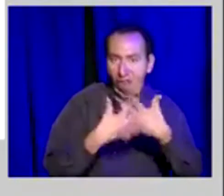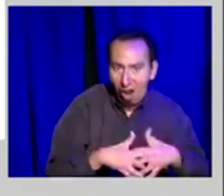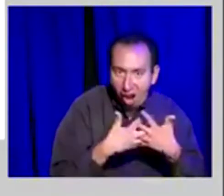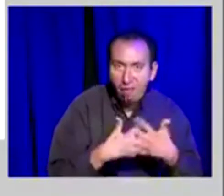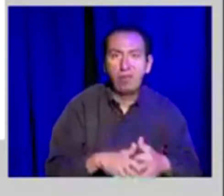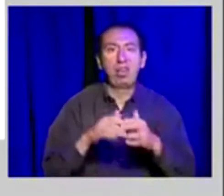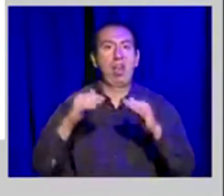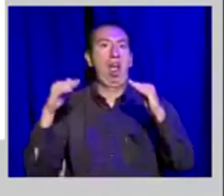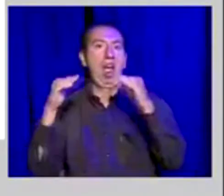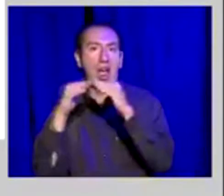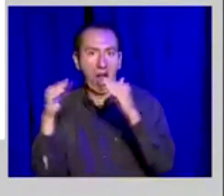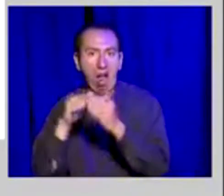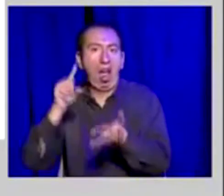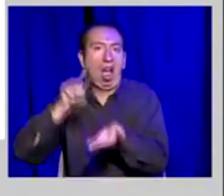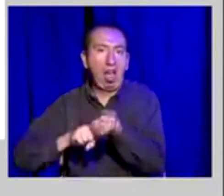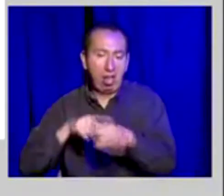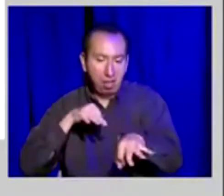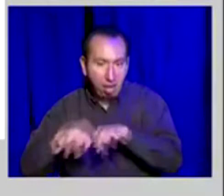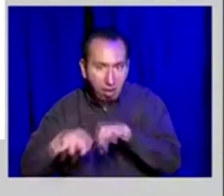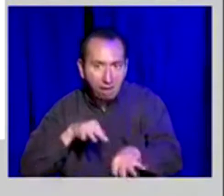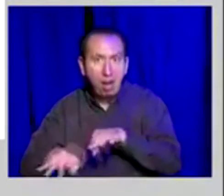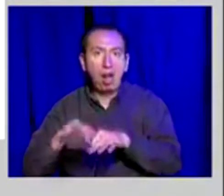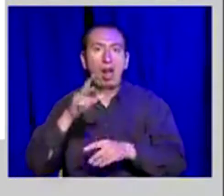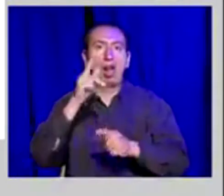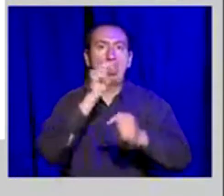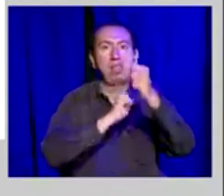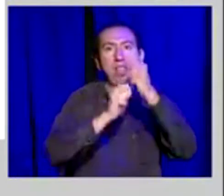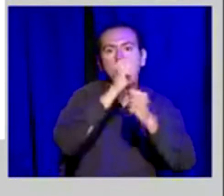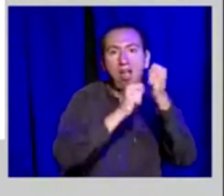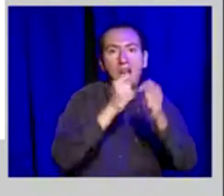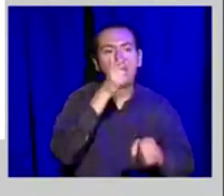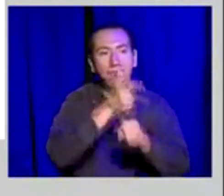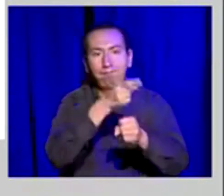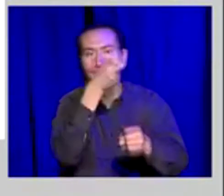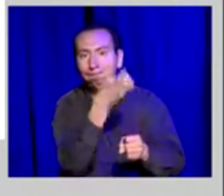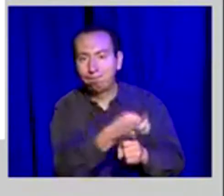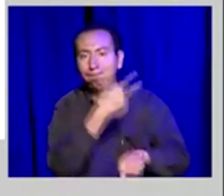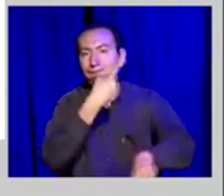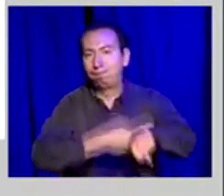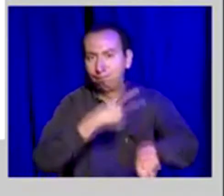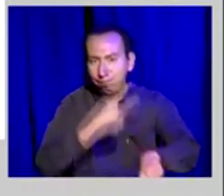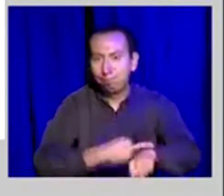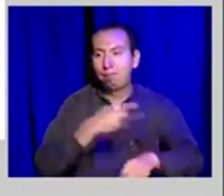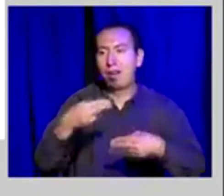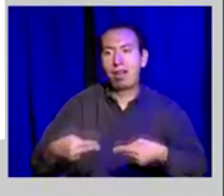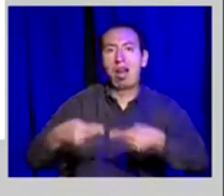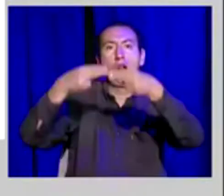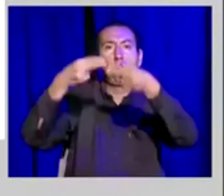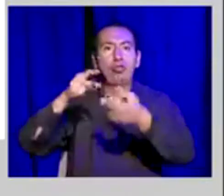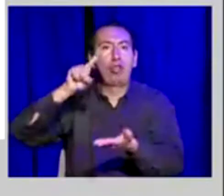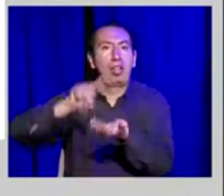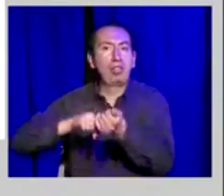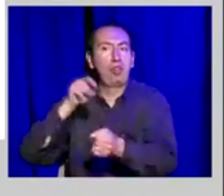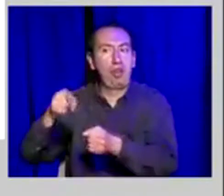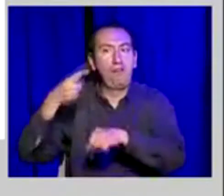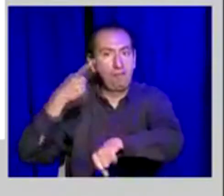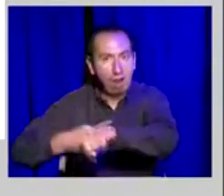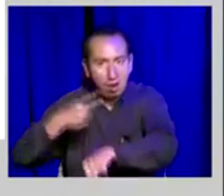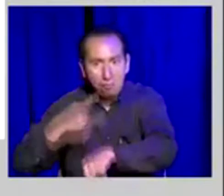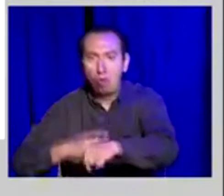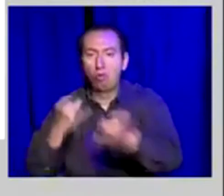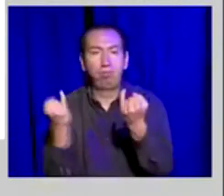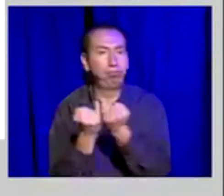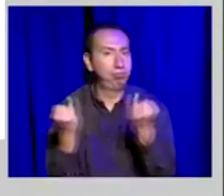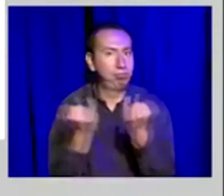casas-habitación empleados de la tiendita de la esquina empleados de negocios familiares también las personas